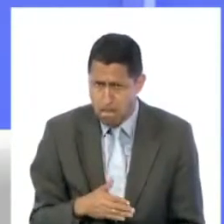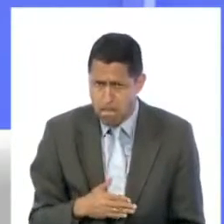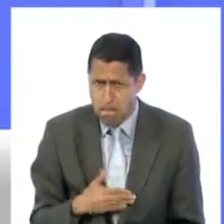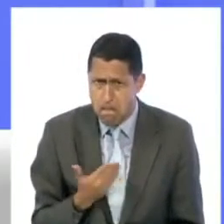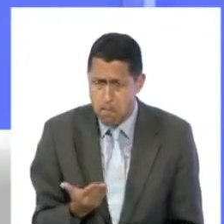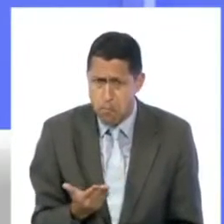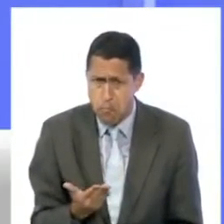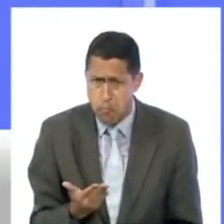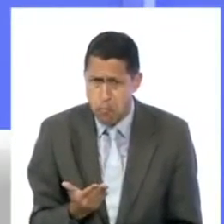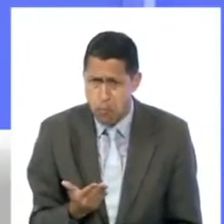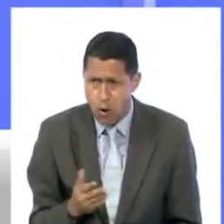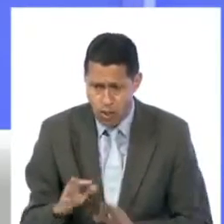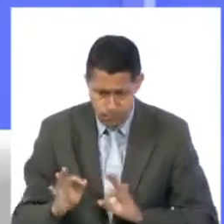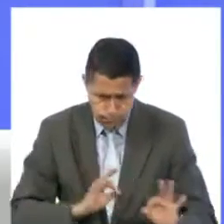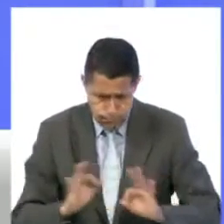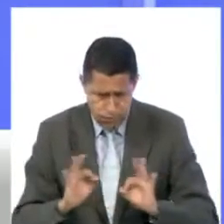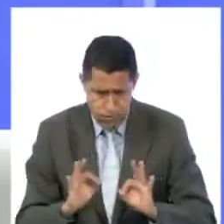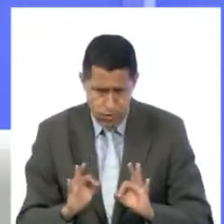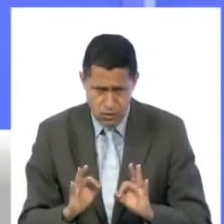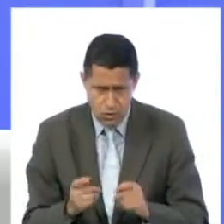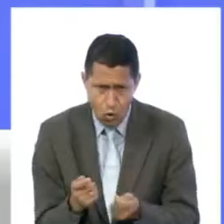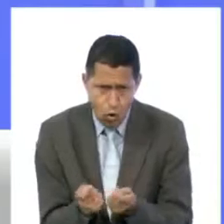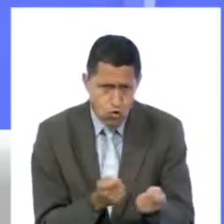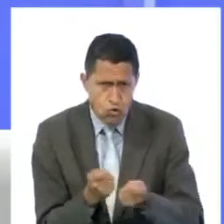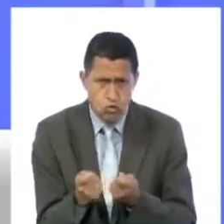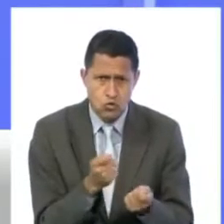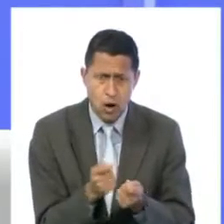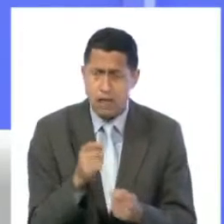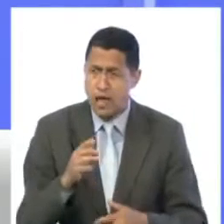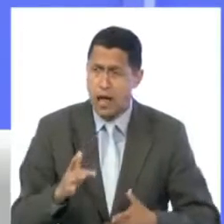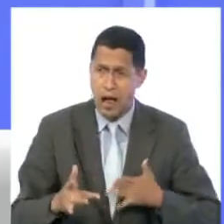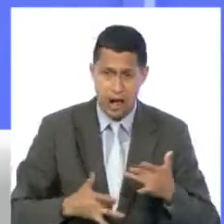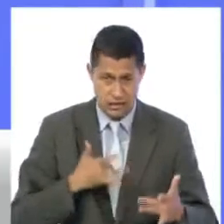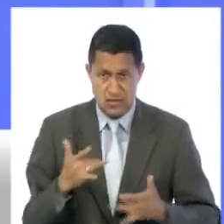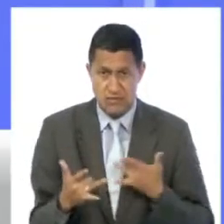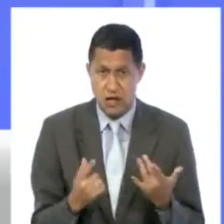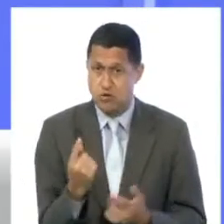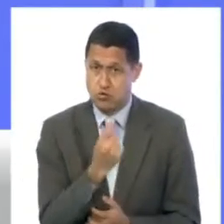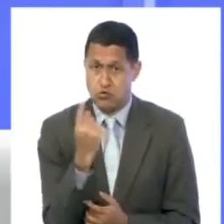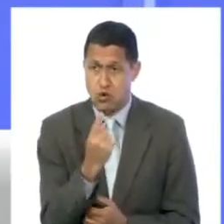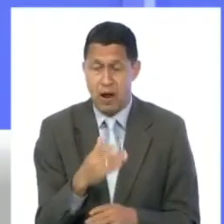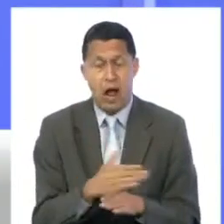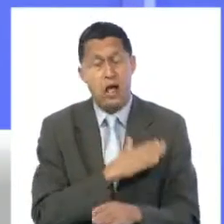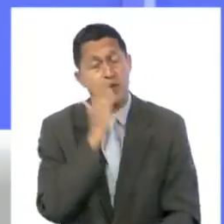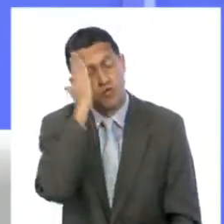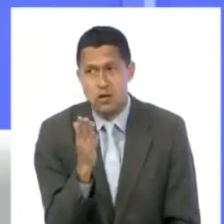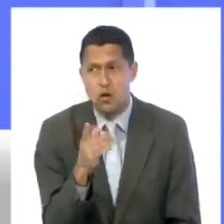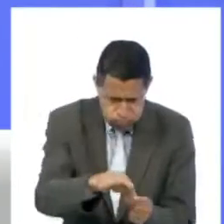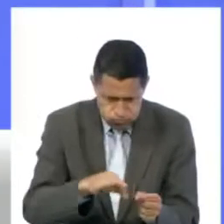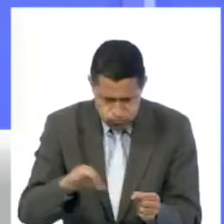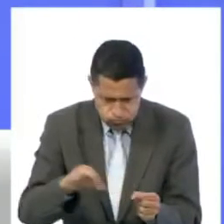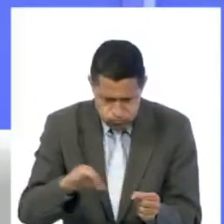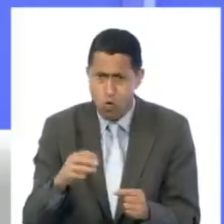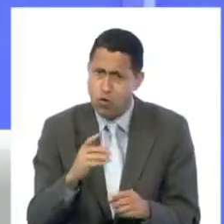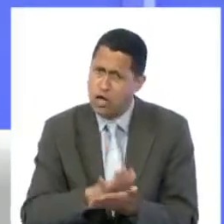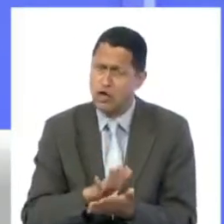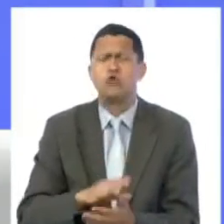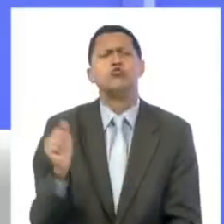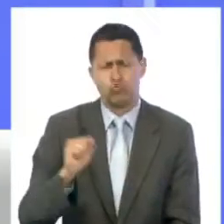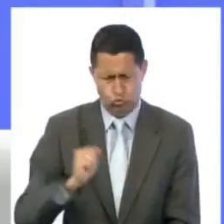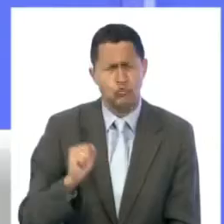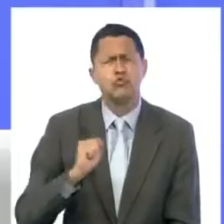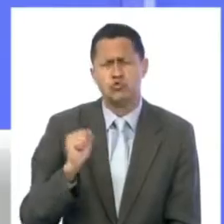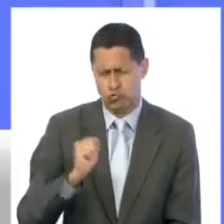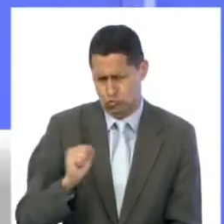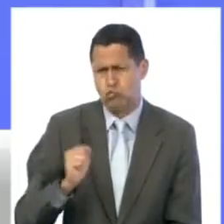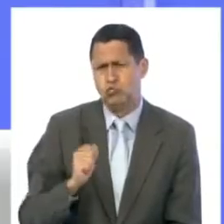lo hiperexcita más y al momento de dormir le va a costar. Sí, el niño tiene que ser estructurado. Yo estoy de acuerdo que el niño se debe estructurar porque